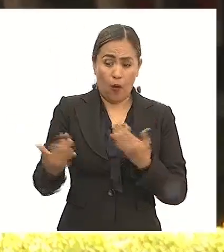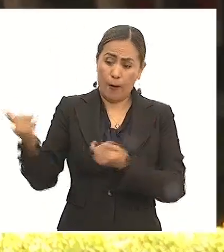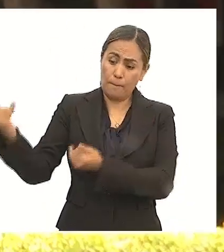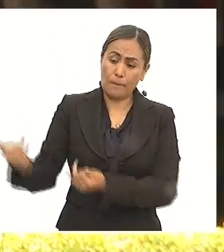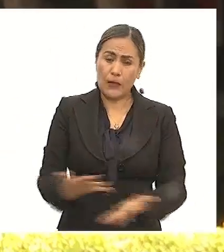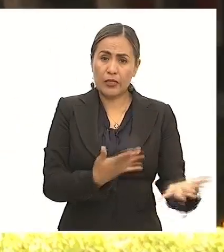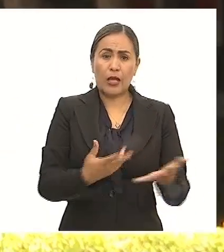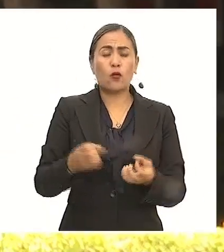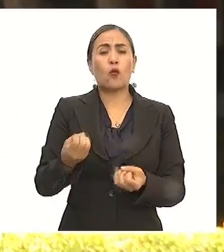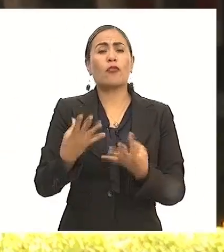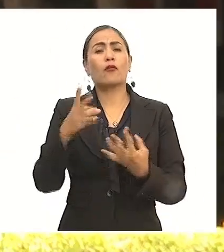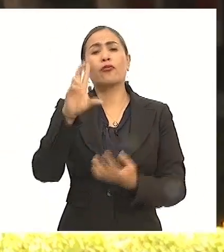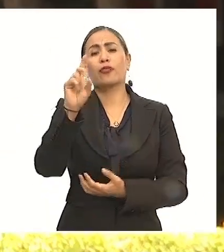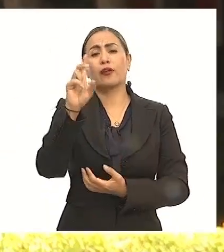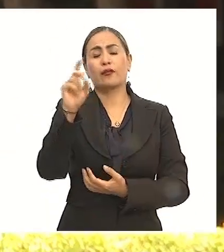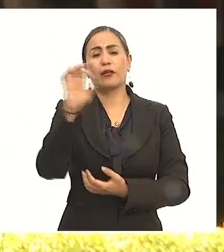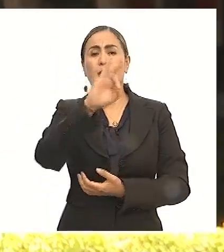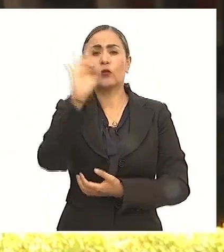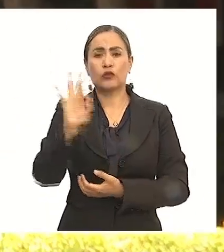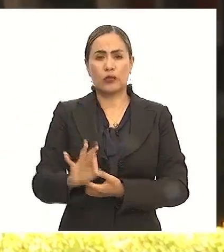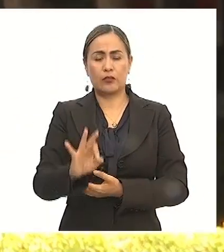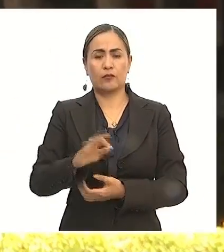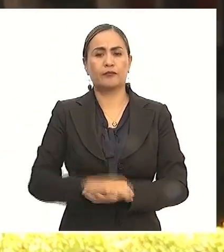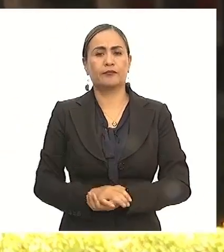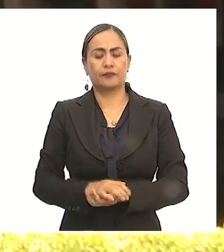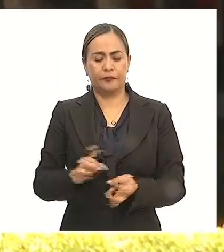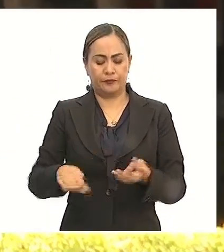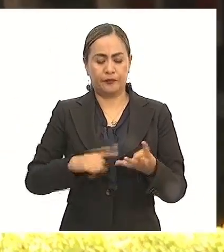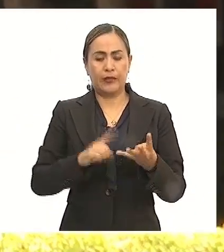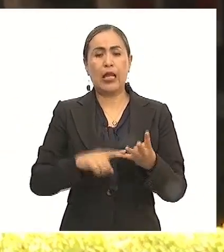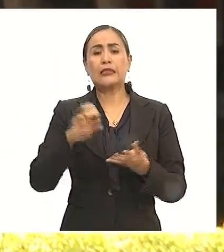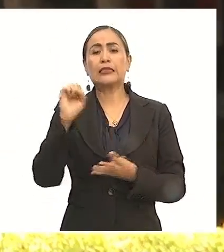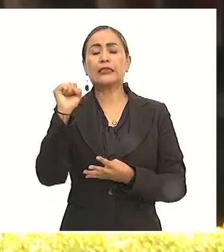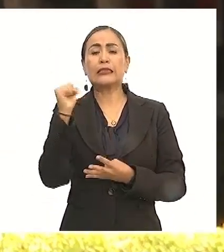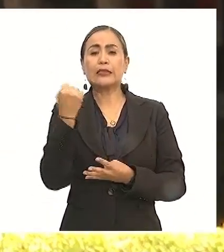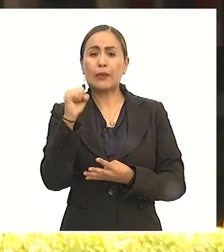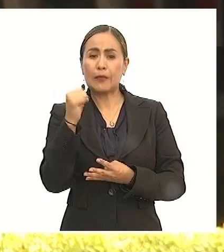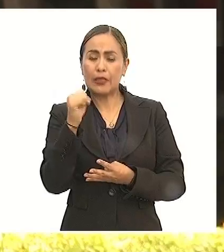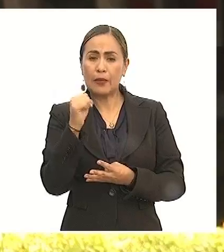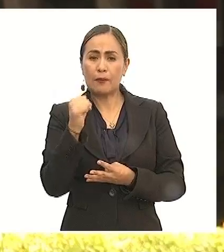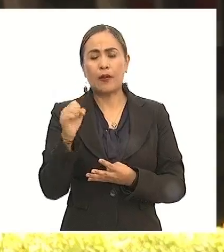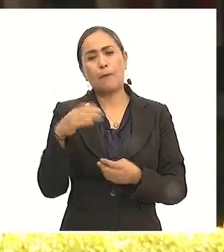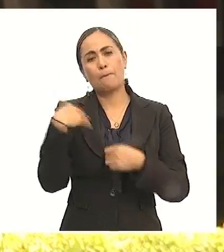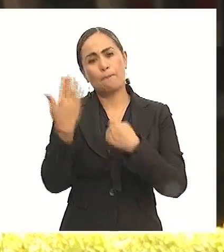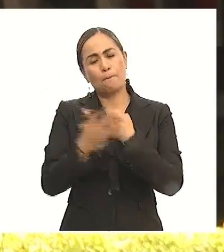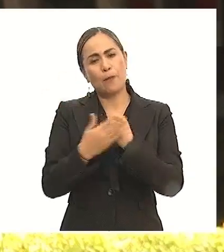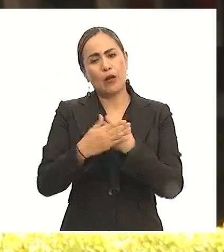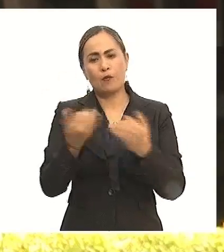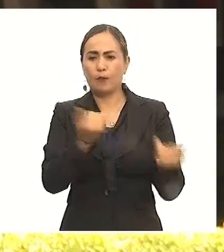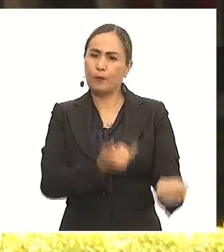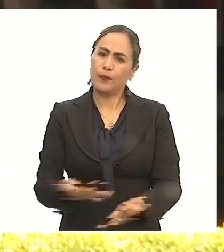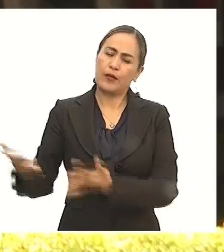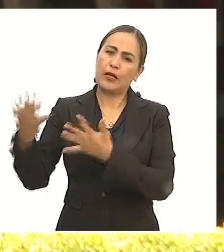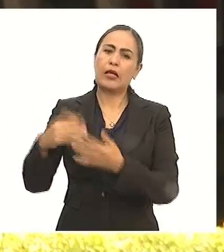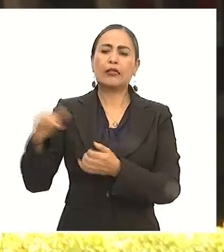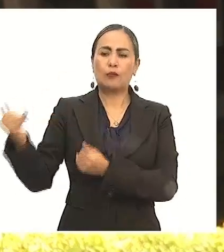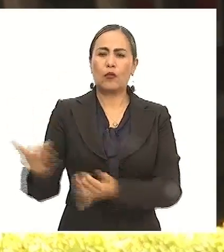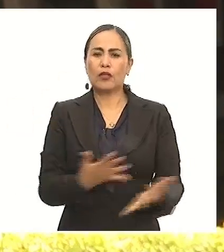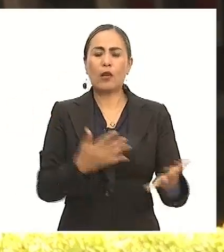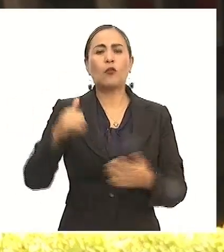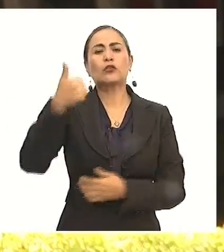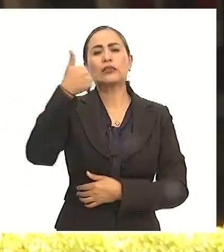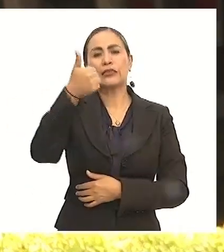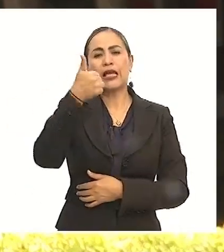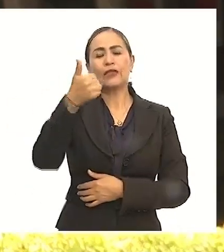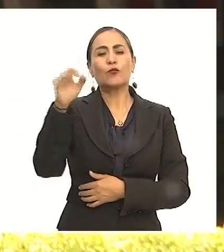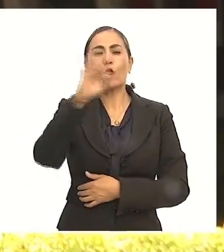el 30%. Y en septiembre únicamente importaremos 6%, casi